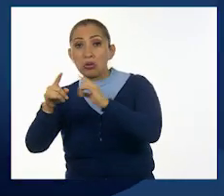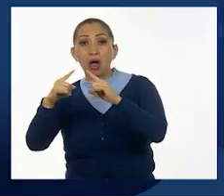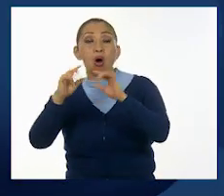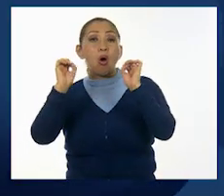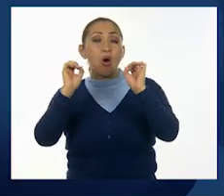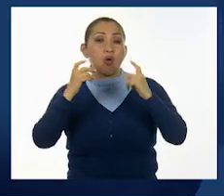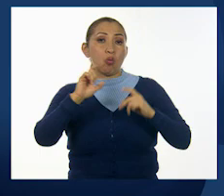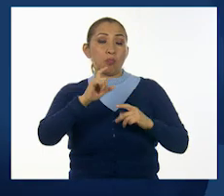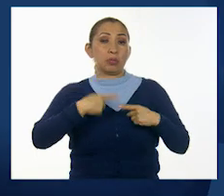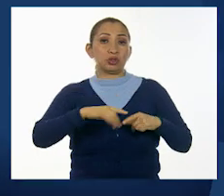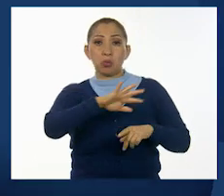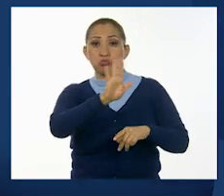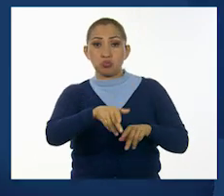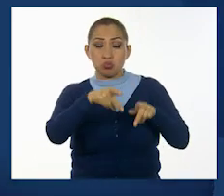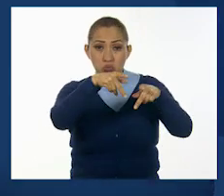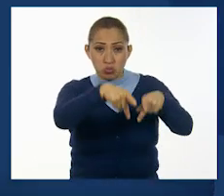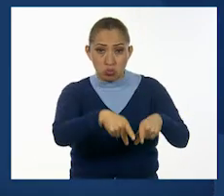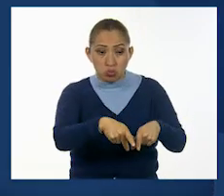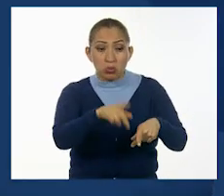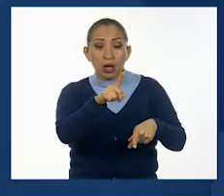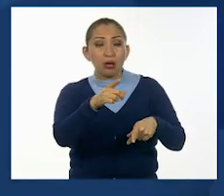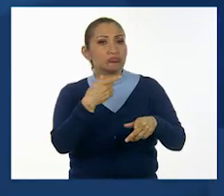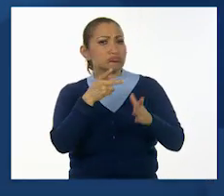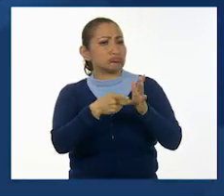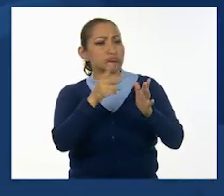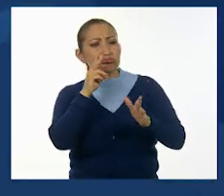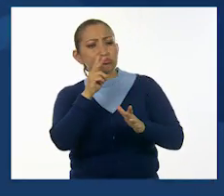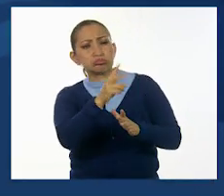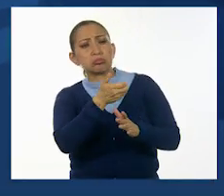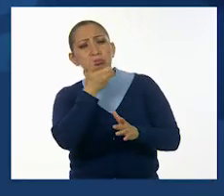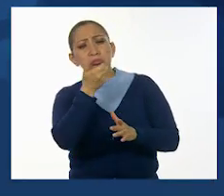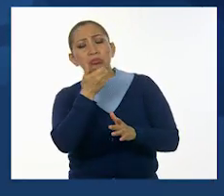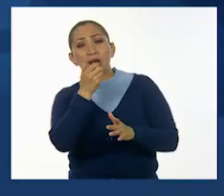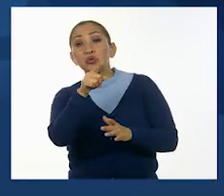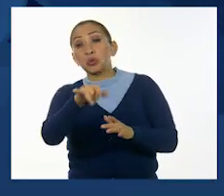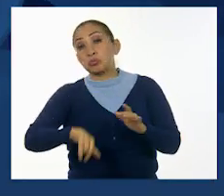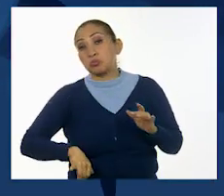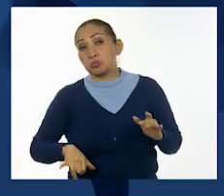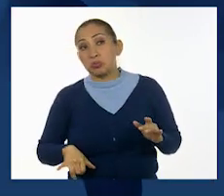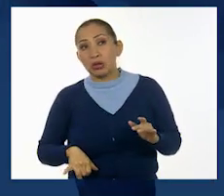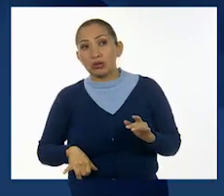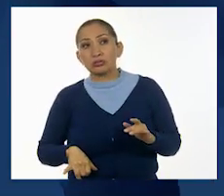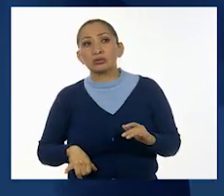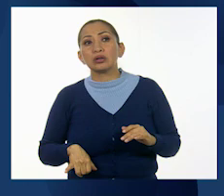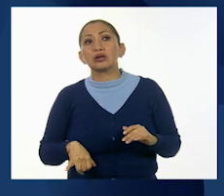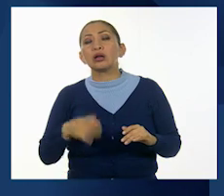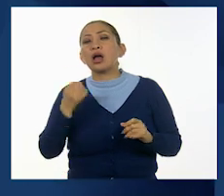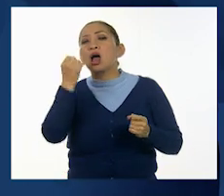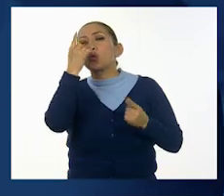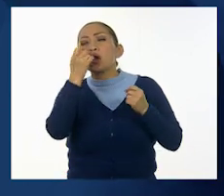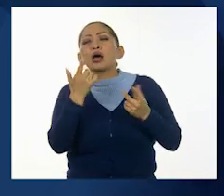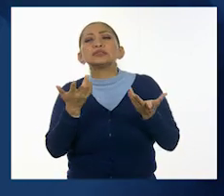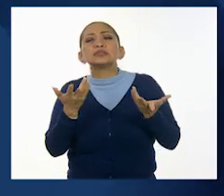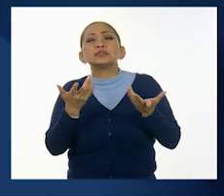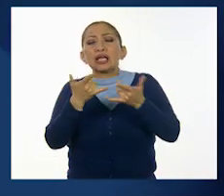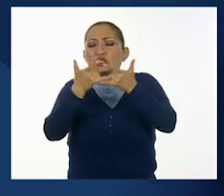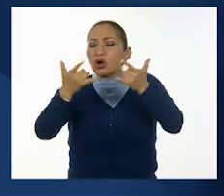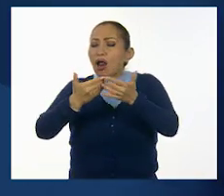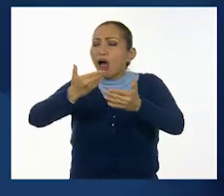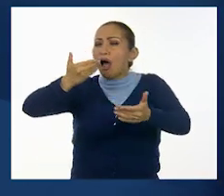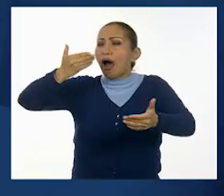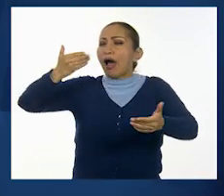un funeral. Es bastante común. Quizá te interese saber algunas de las prácticas